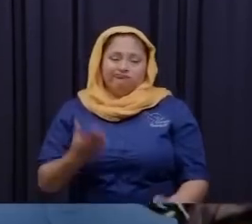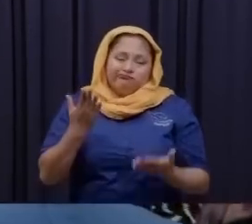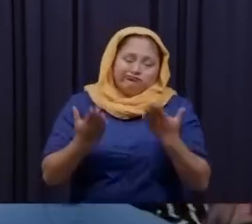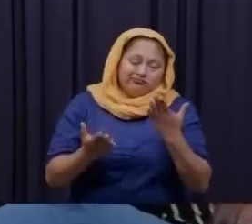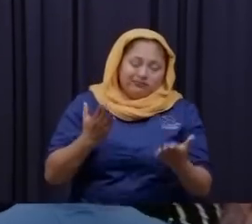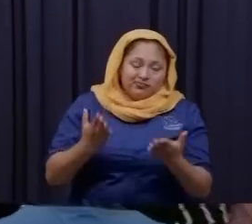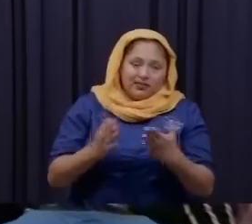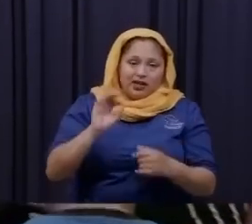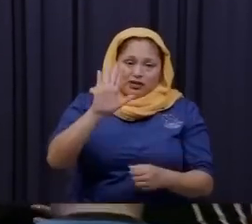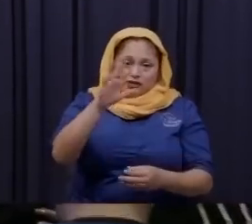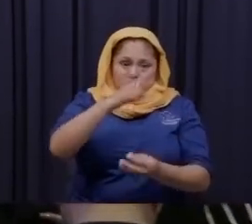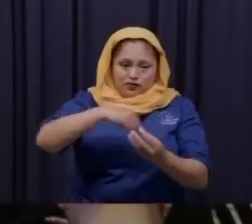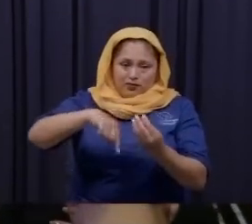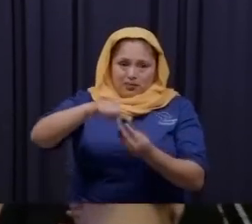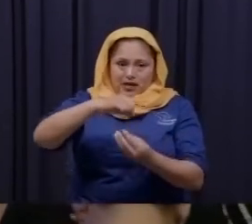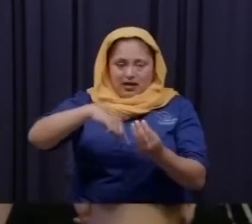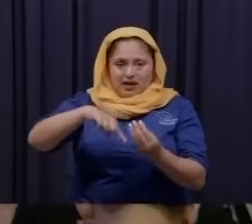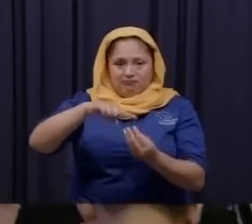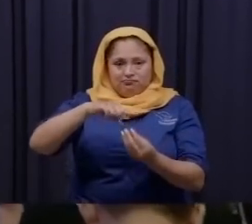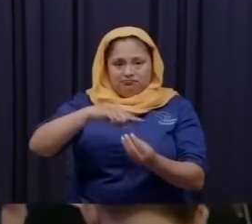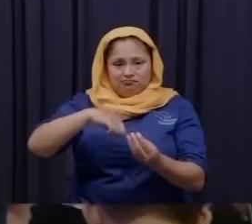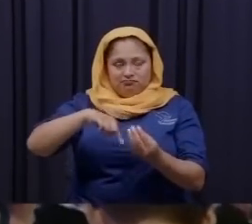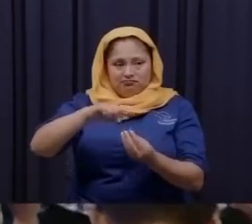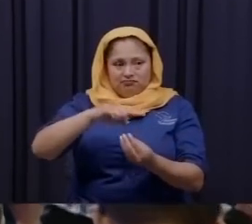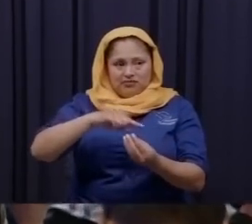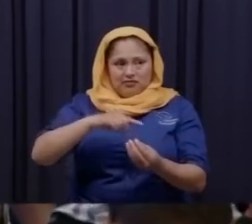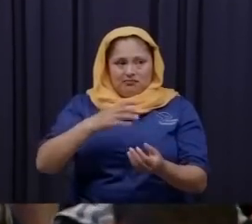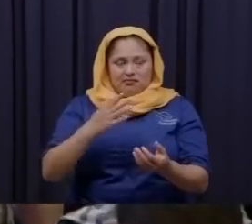Posiblemente sea su familiar, posiblemente